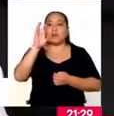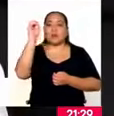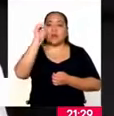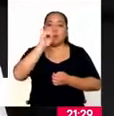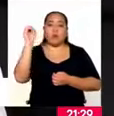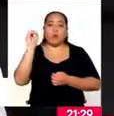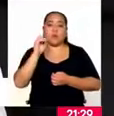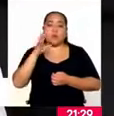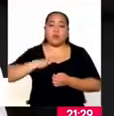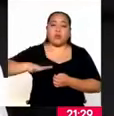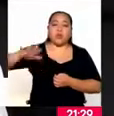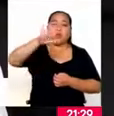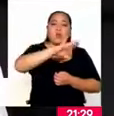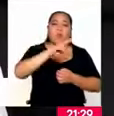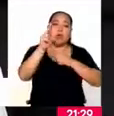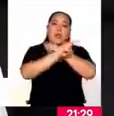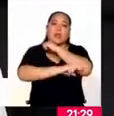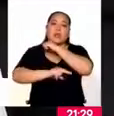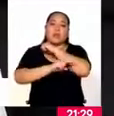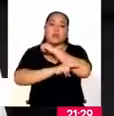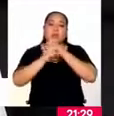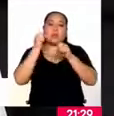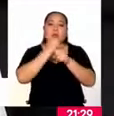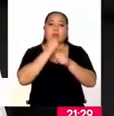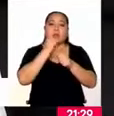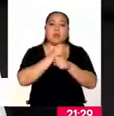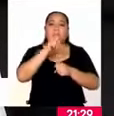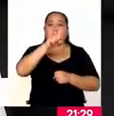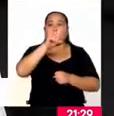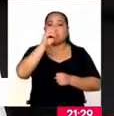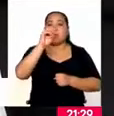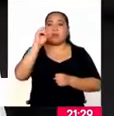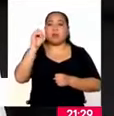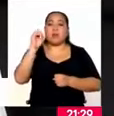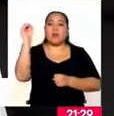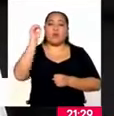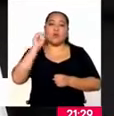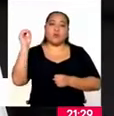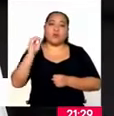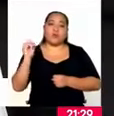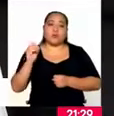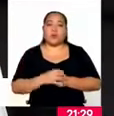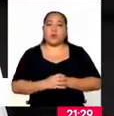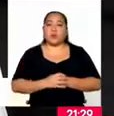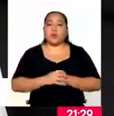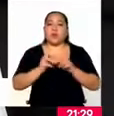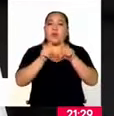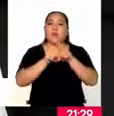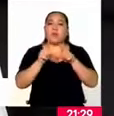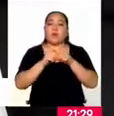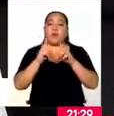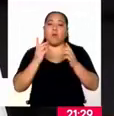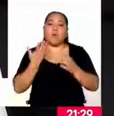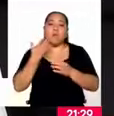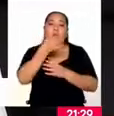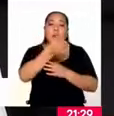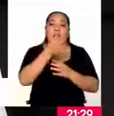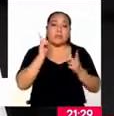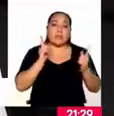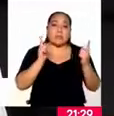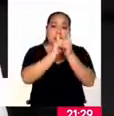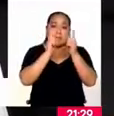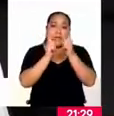85% del territorio nacional se ha trabajado en un 100%, tanto como presencial como remoto.